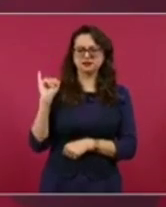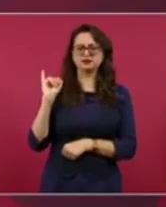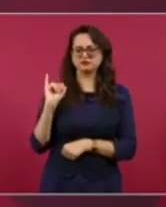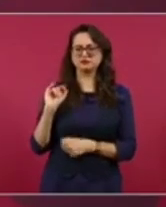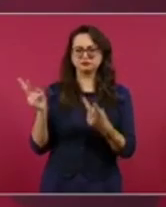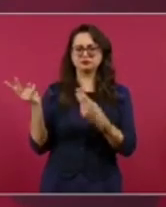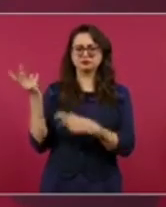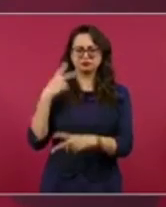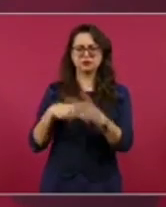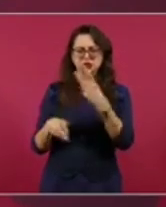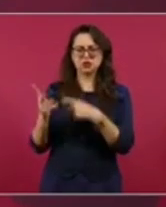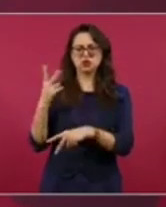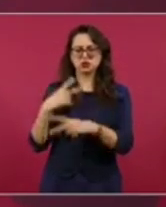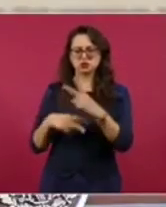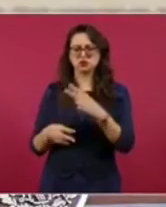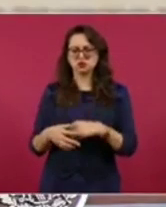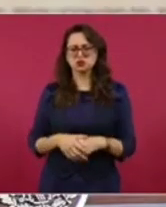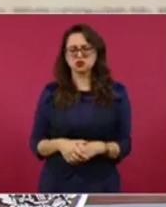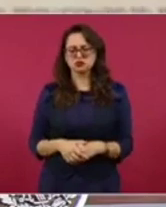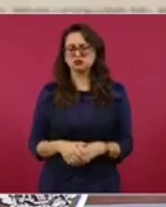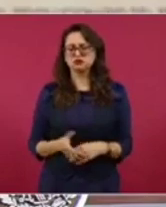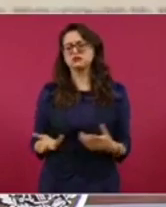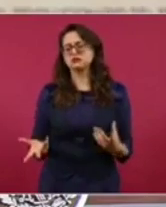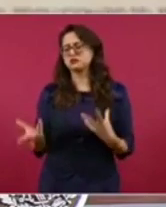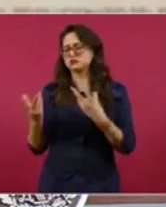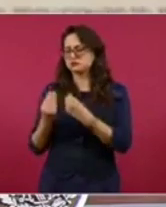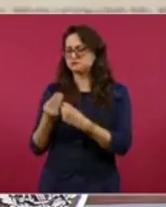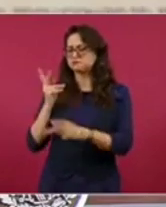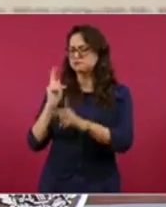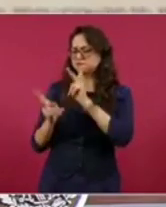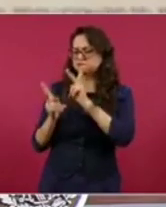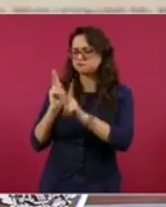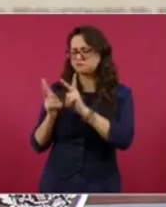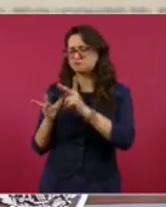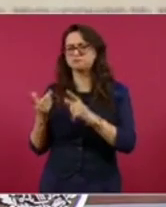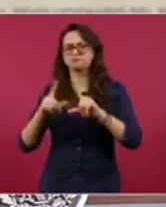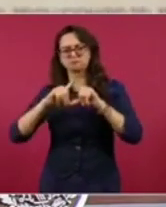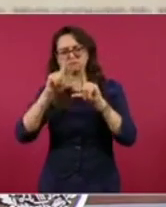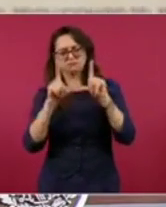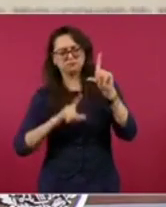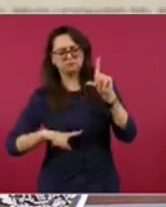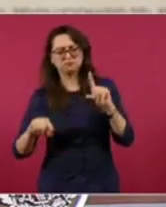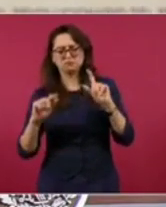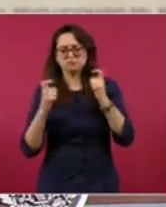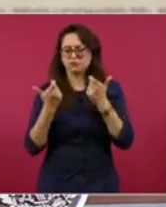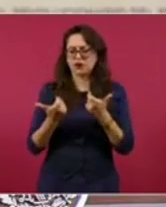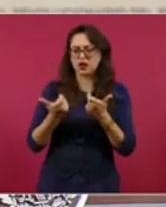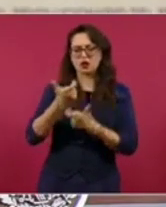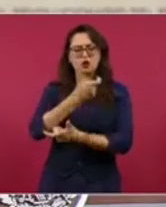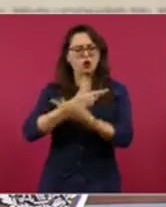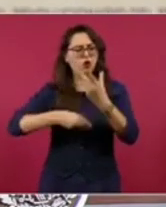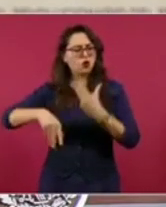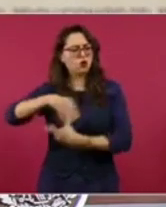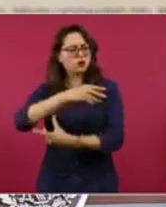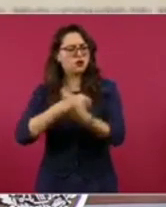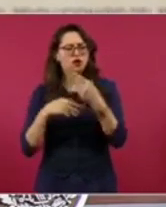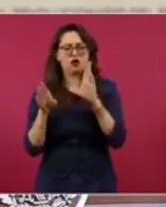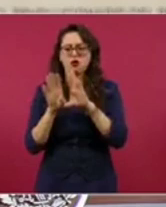platicamos sobre la situación económica del país. Él coincide de